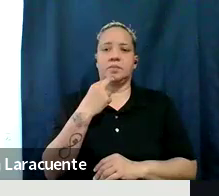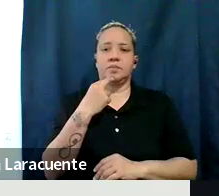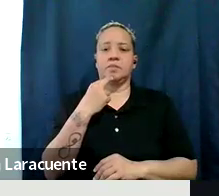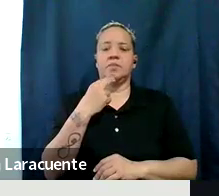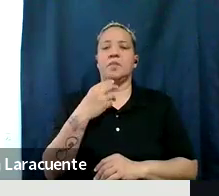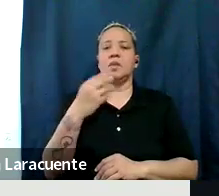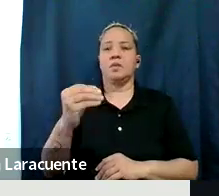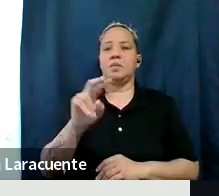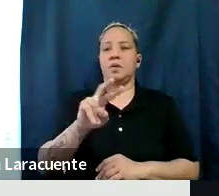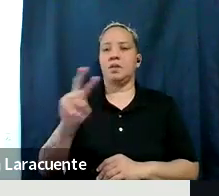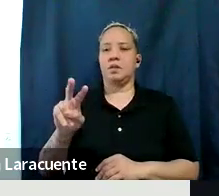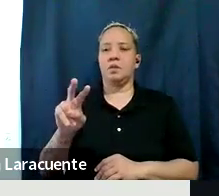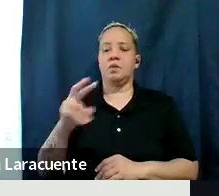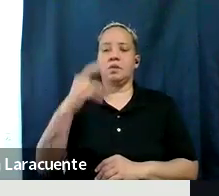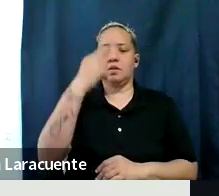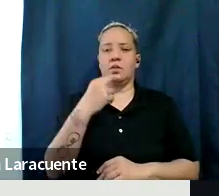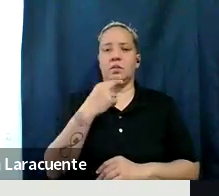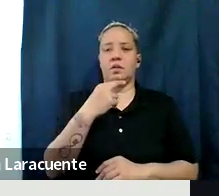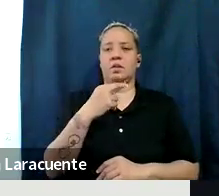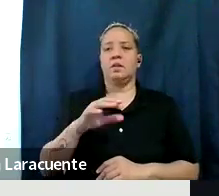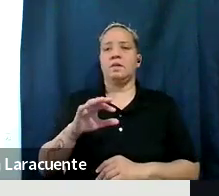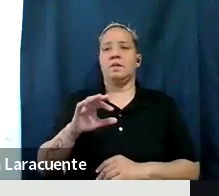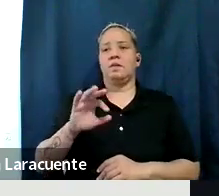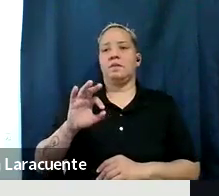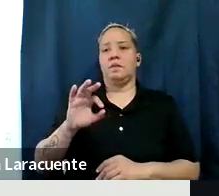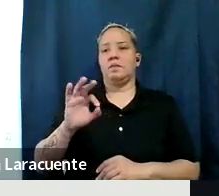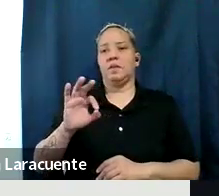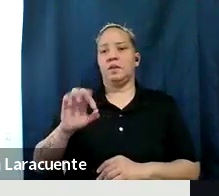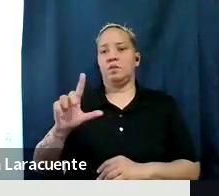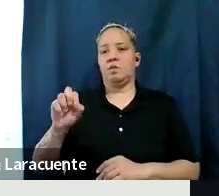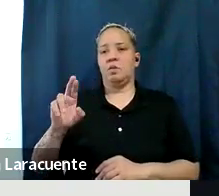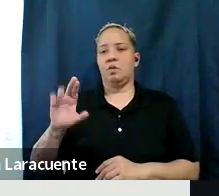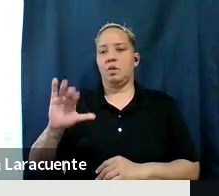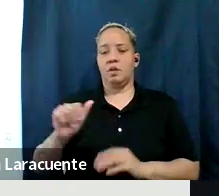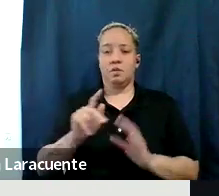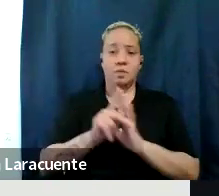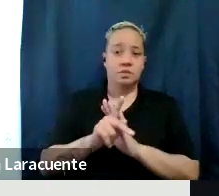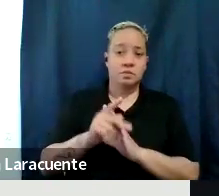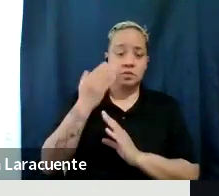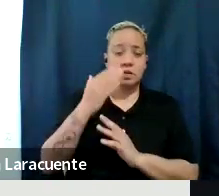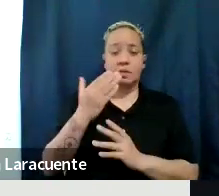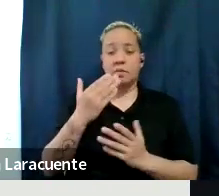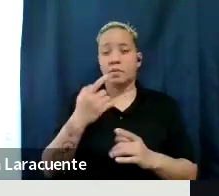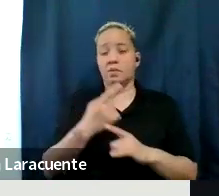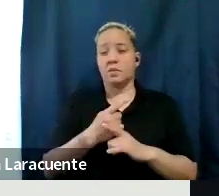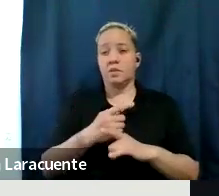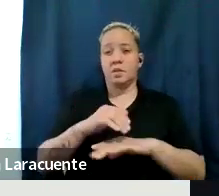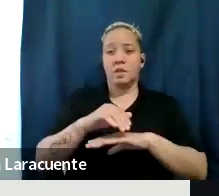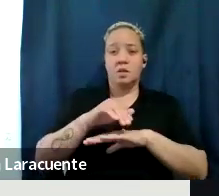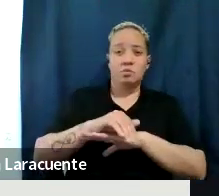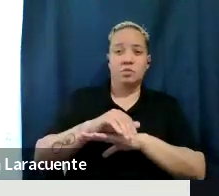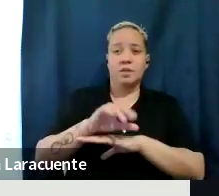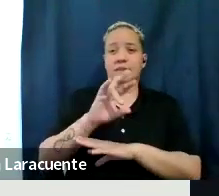de agosto y a Federico García Lorca lo fusilan. No sabemos todavía bien si la noche del